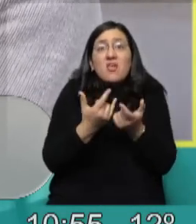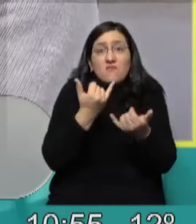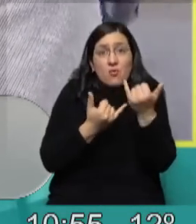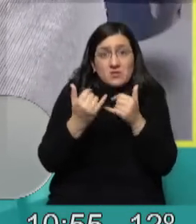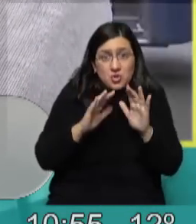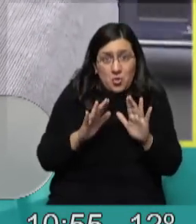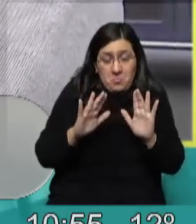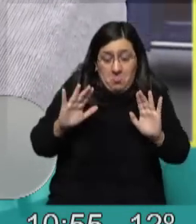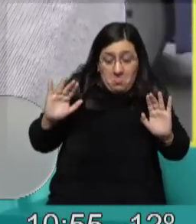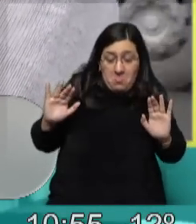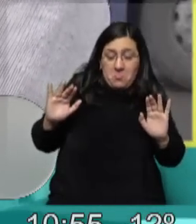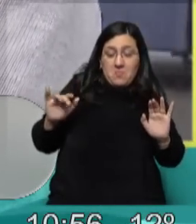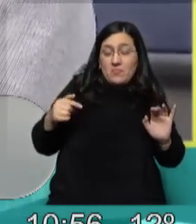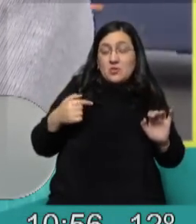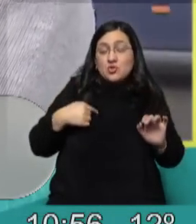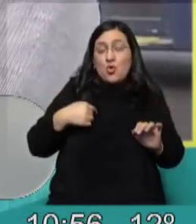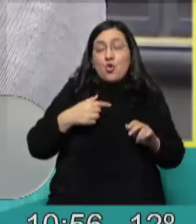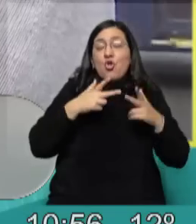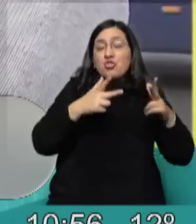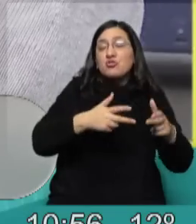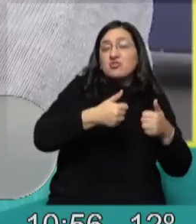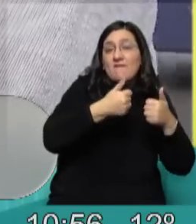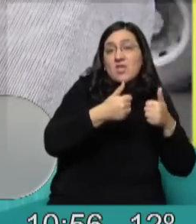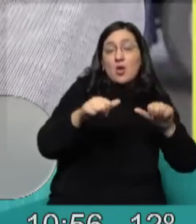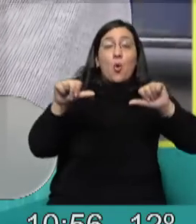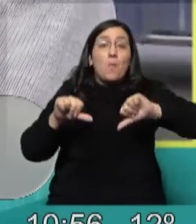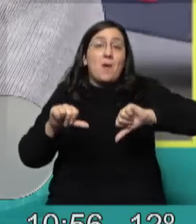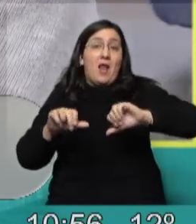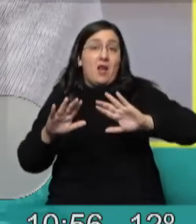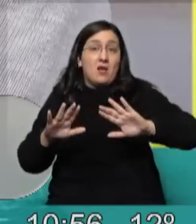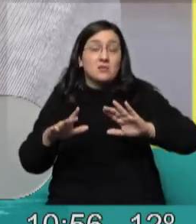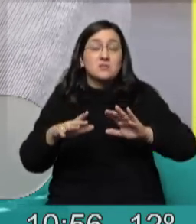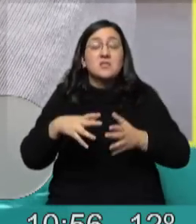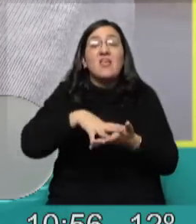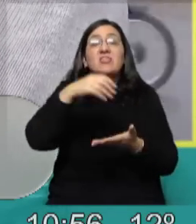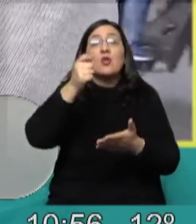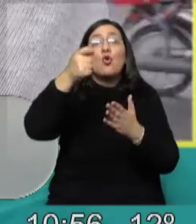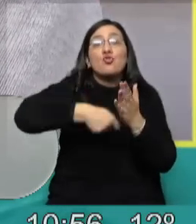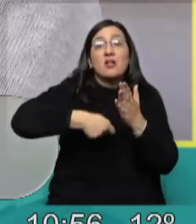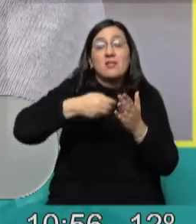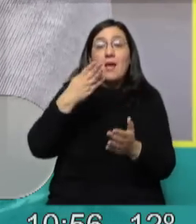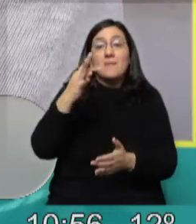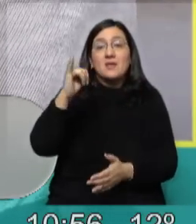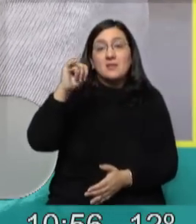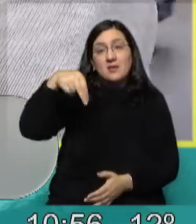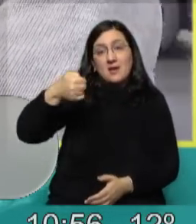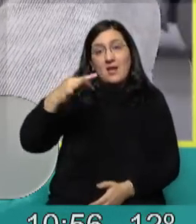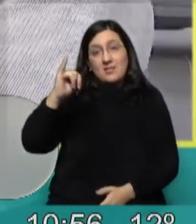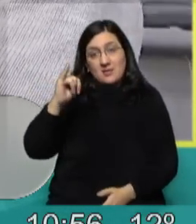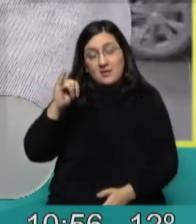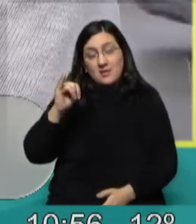nosotros juzgamos si estaba bien o estaba mal que Antel contratara a Pettinati o